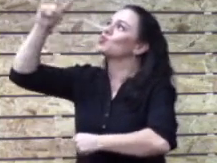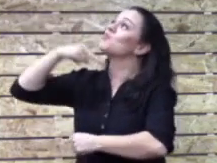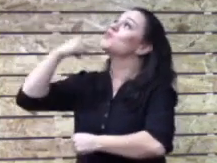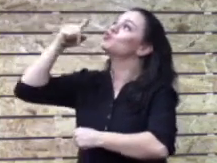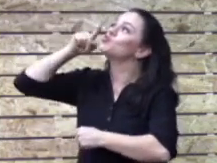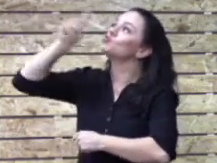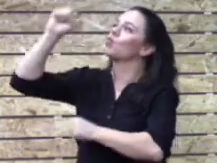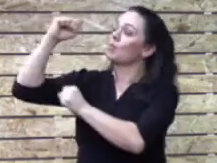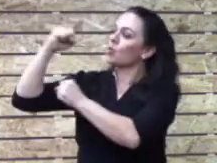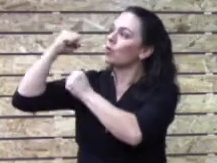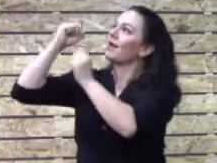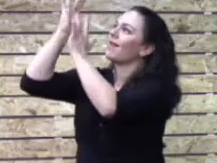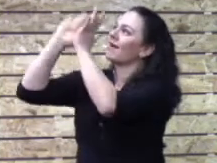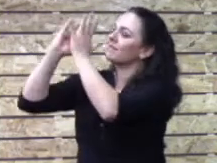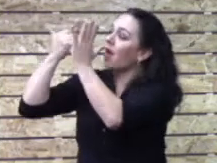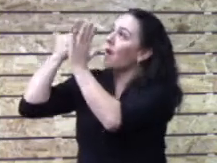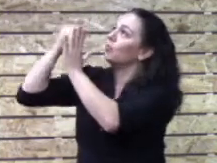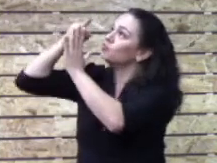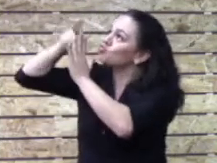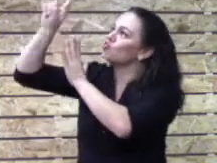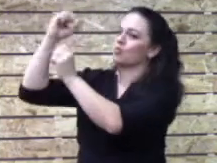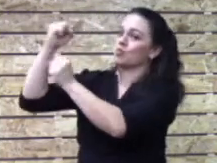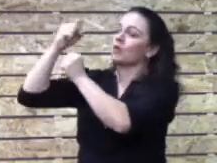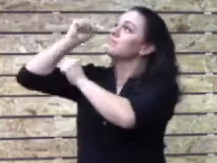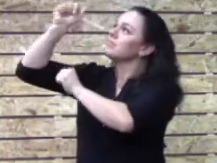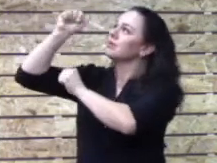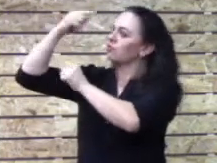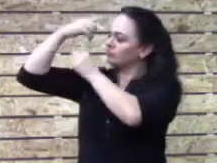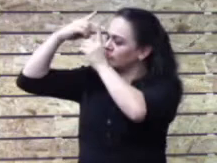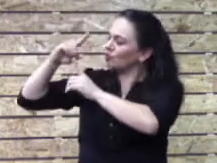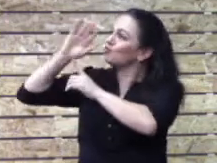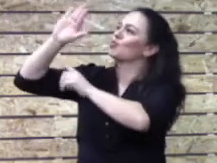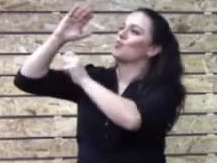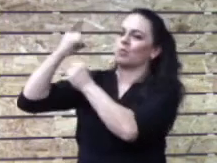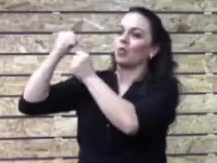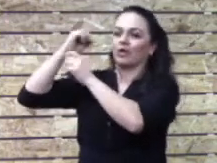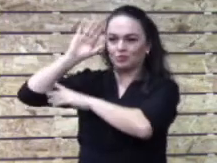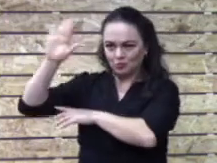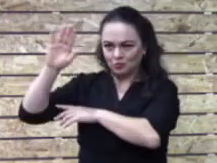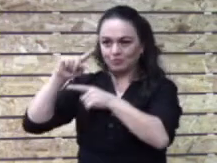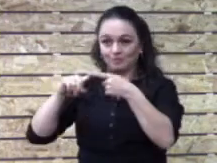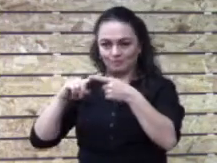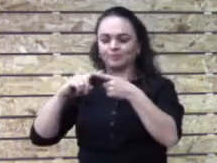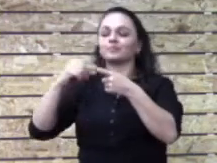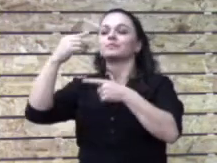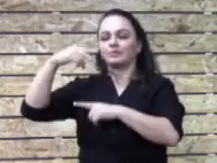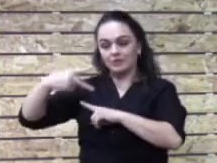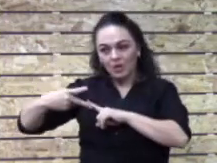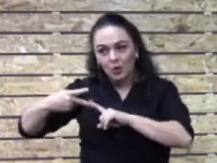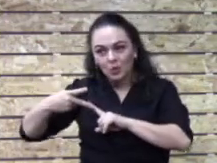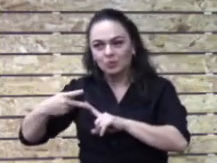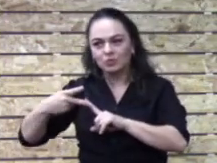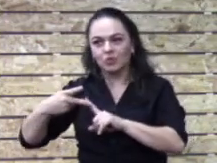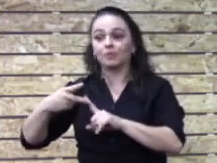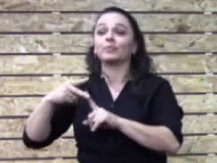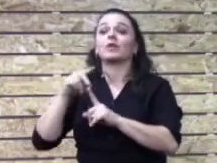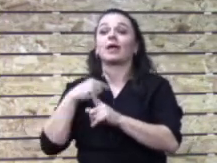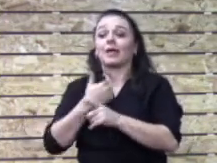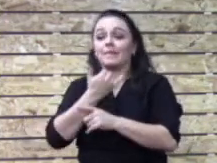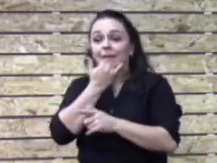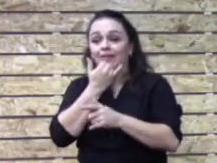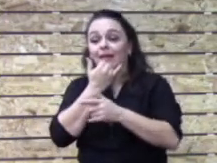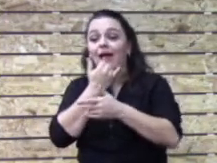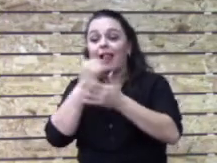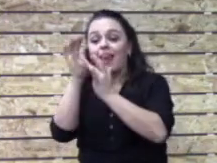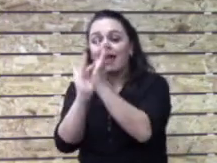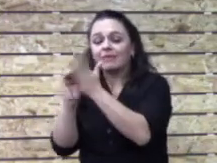número 12 de su contexto. Les he informado que el contexto de este pasaje es el pacto de Dios